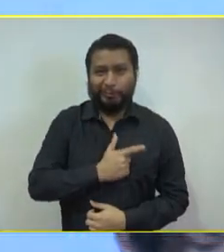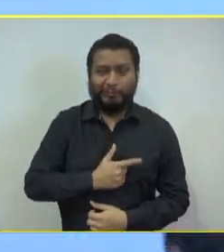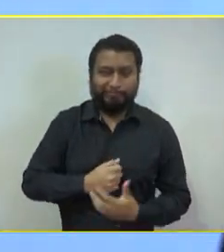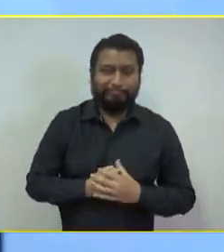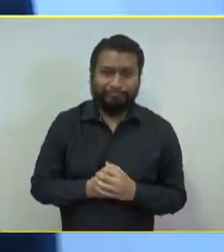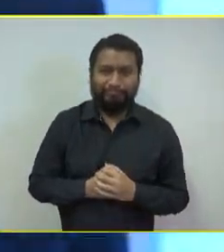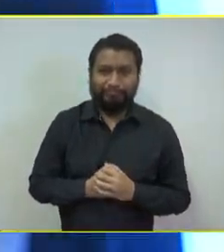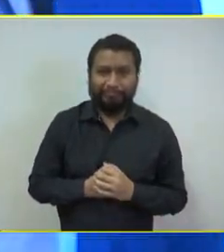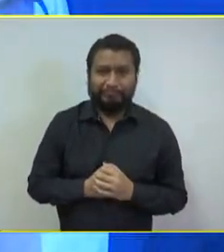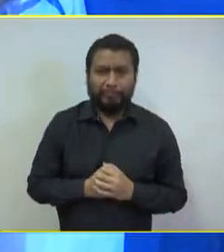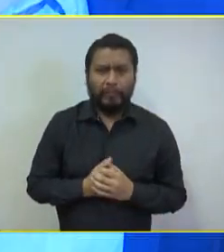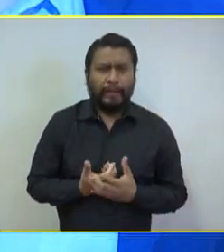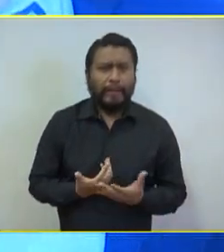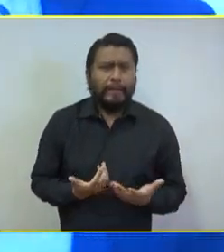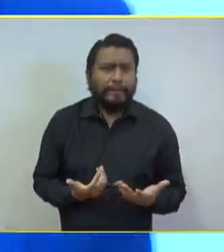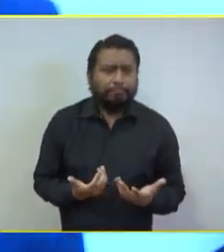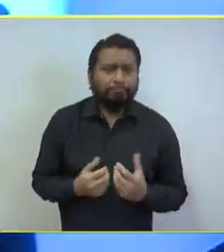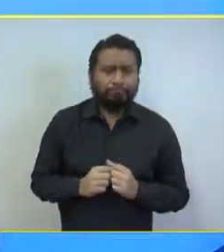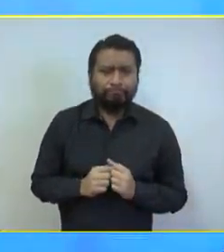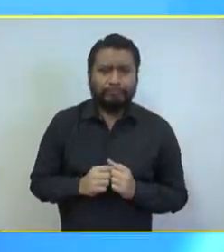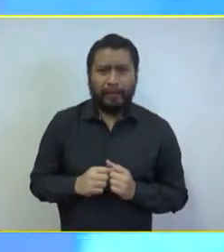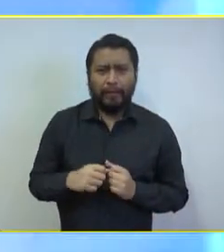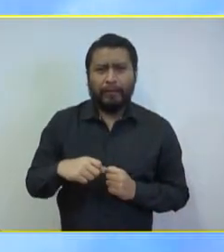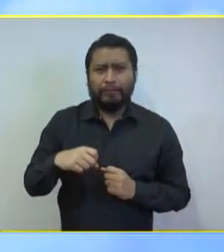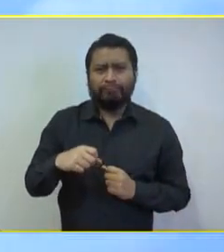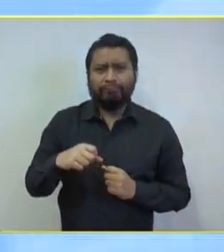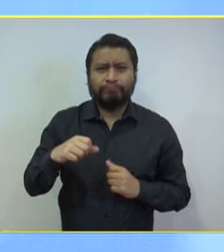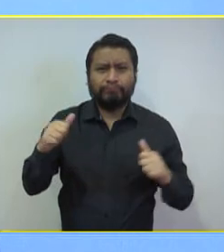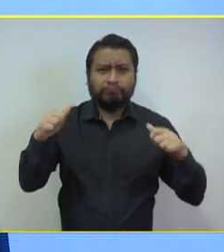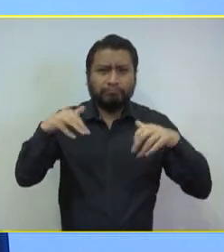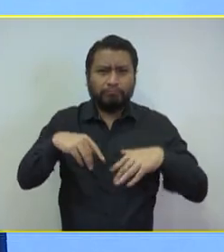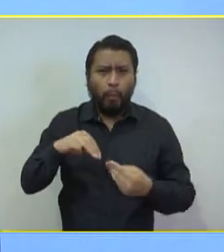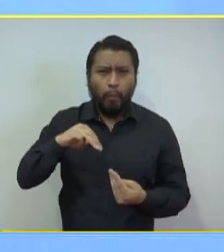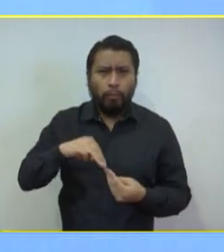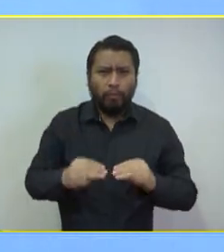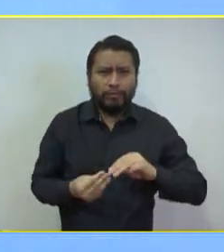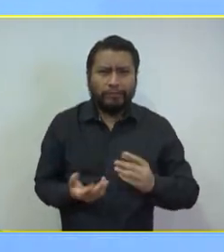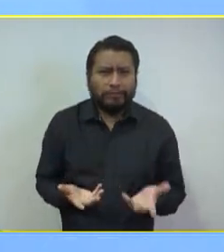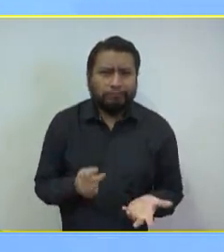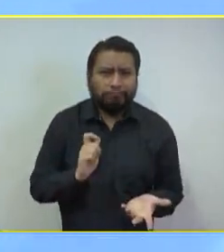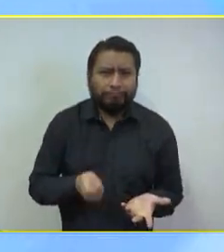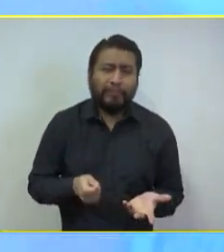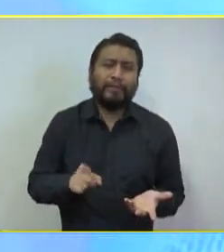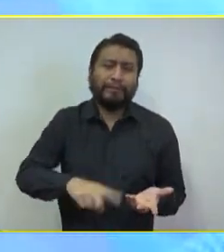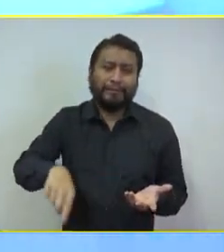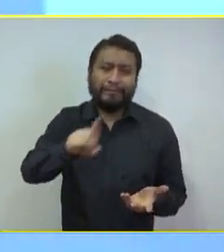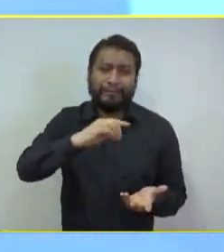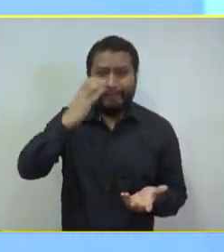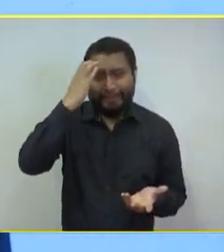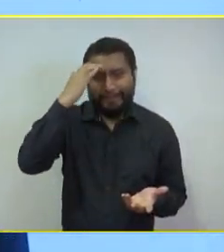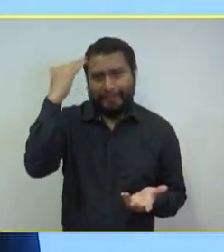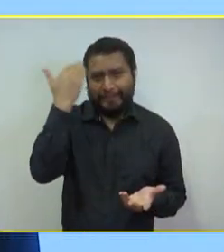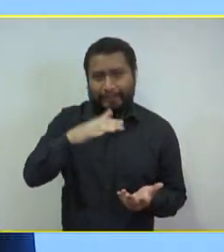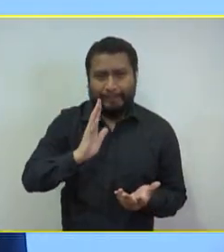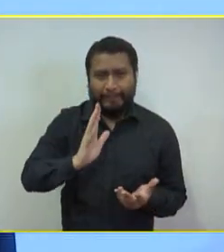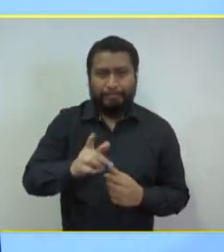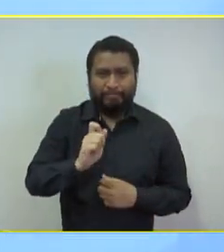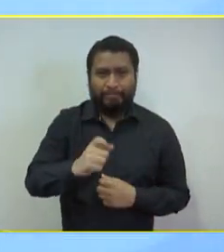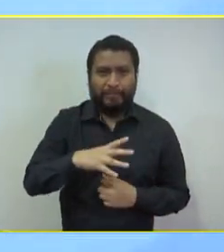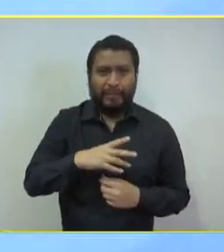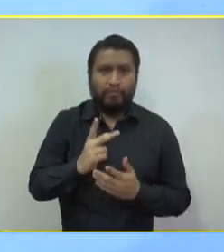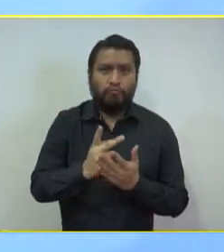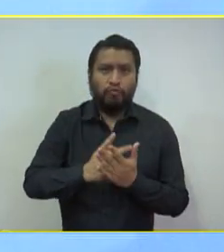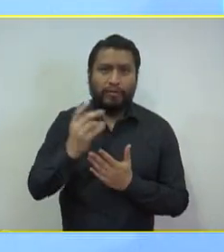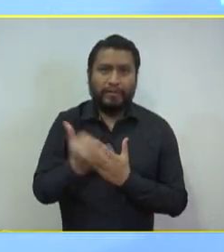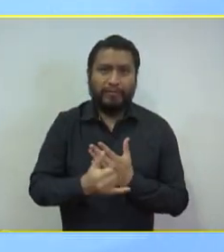El motivo, pues por supuesto todos lo conocemos, es la presentación de los proyectos terminales de un grupo de